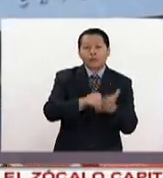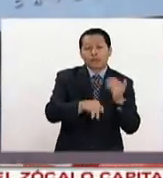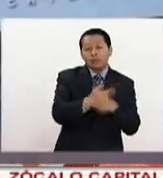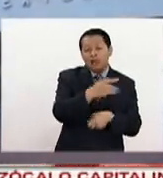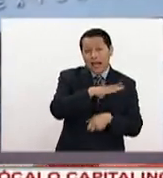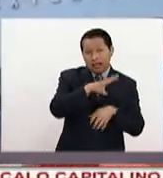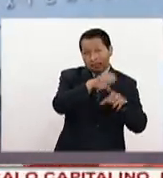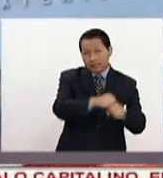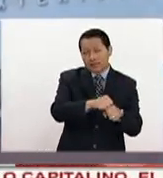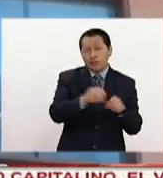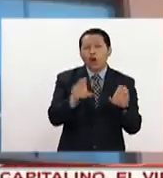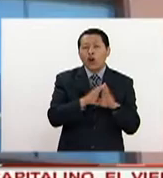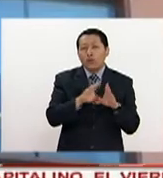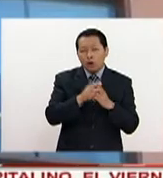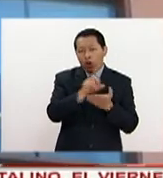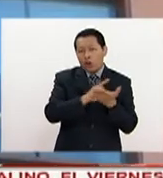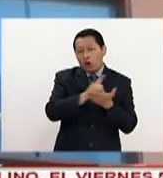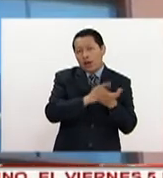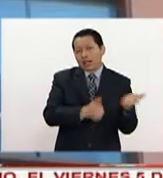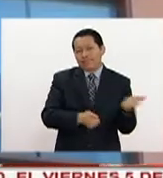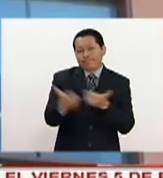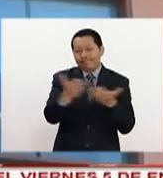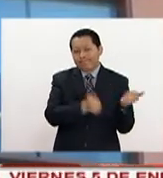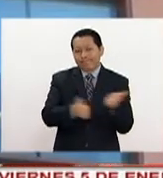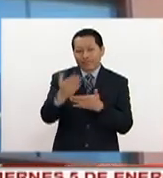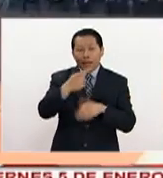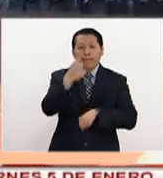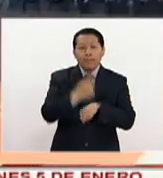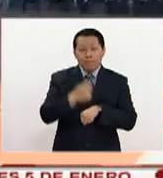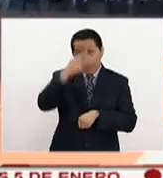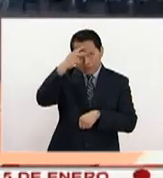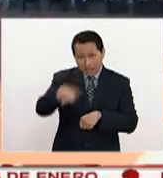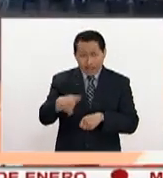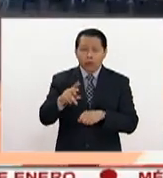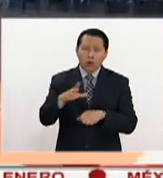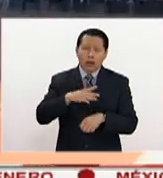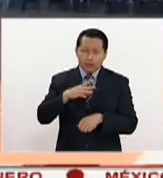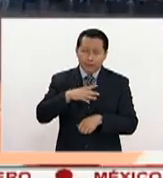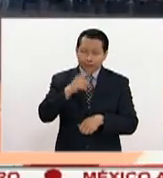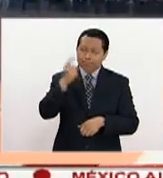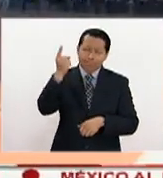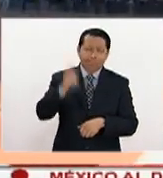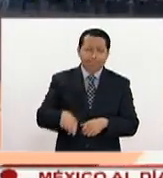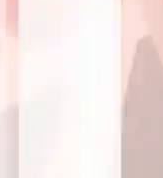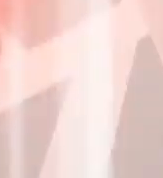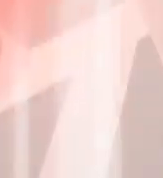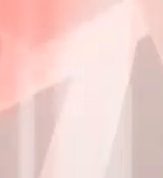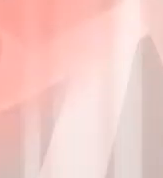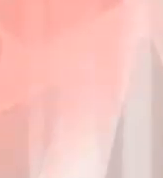el país asiático acusado de tráfico de drogas. Es el primer mexicano condenado a la pena de muerte en este país.